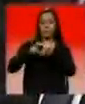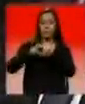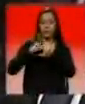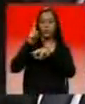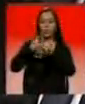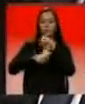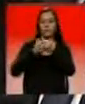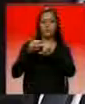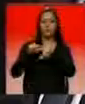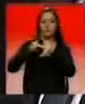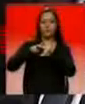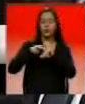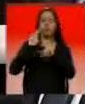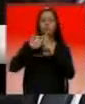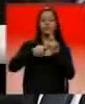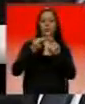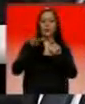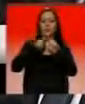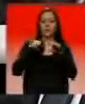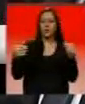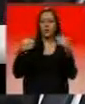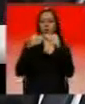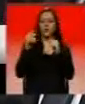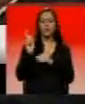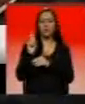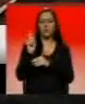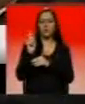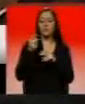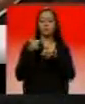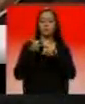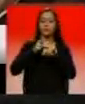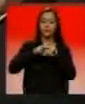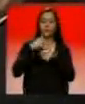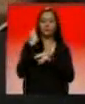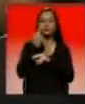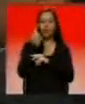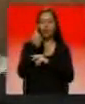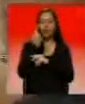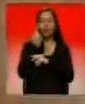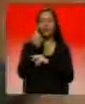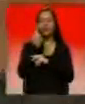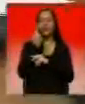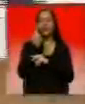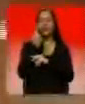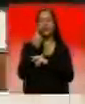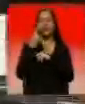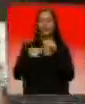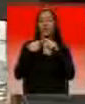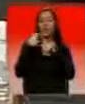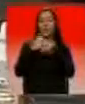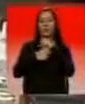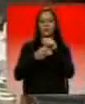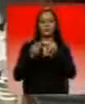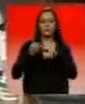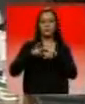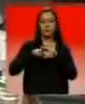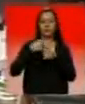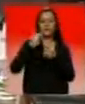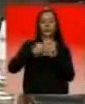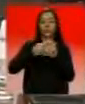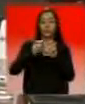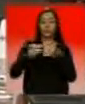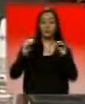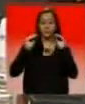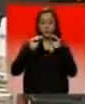que esperar el incremento de sueldos para que sus pensiones no pierdan poder adquisitivo. Durante la comparecencia no faltaron incidentes cuando se hablaba de las pensiones que reciben